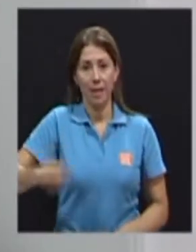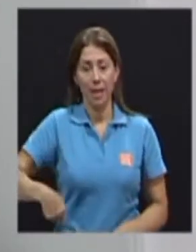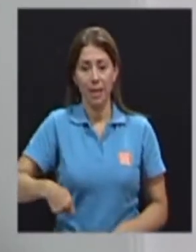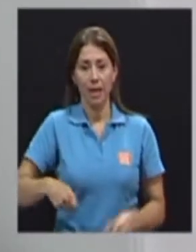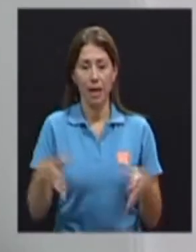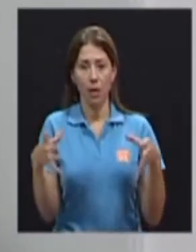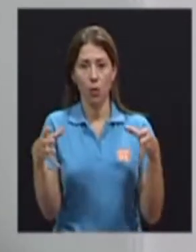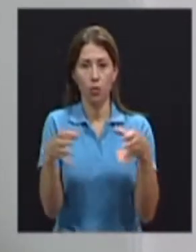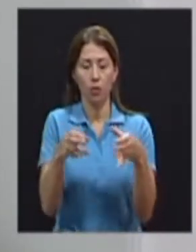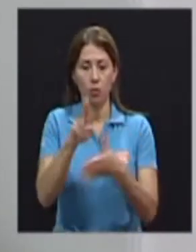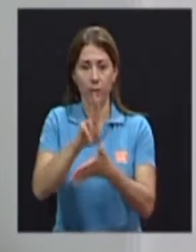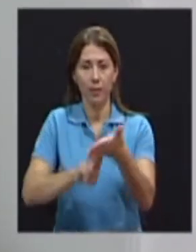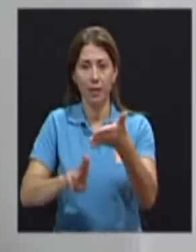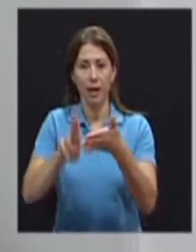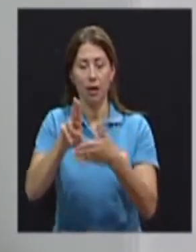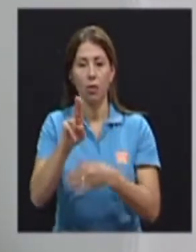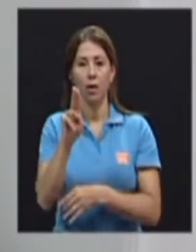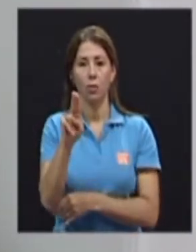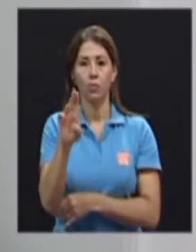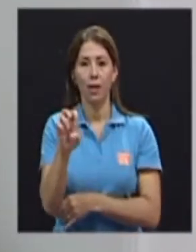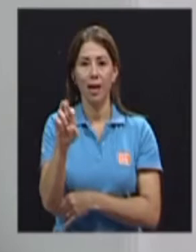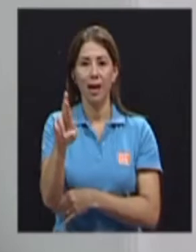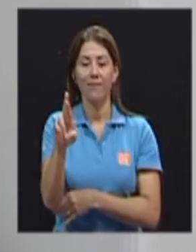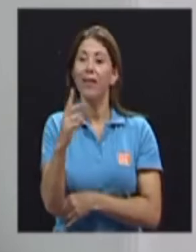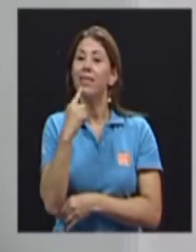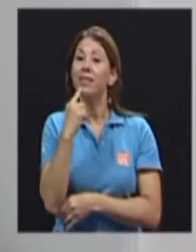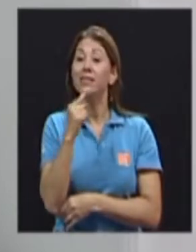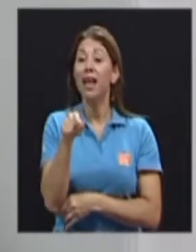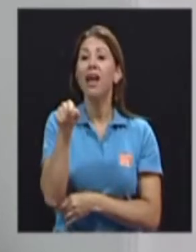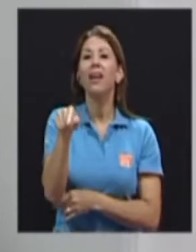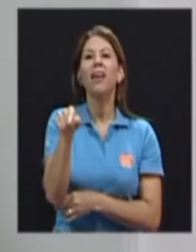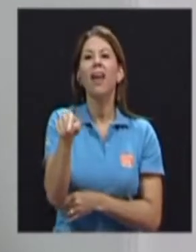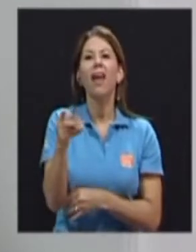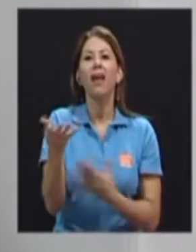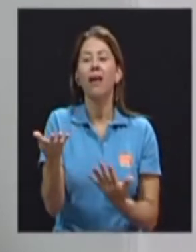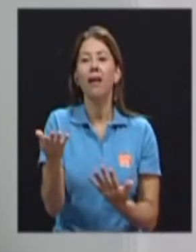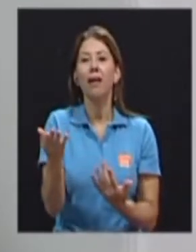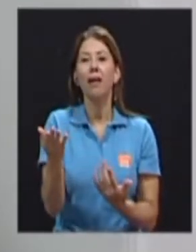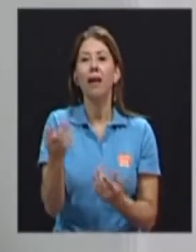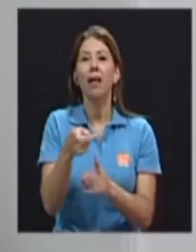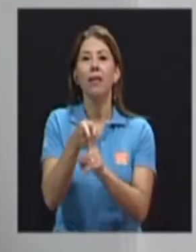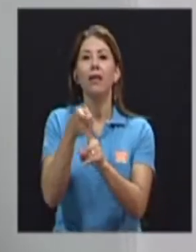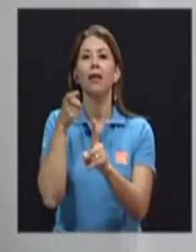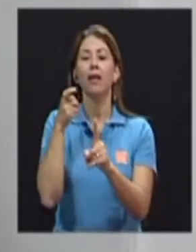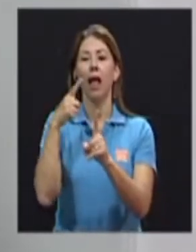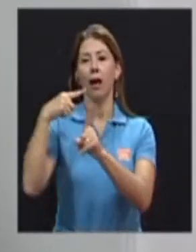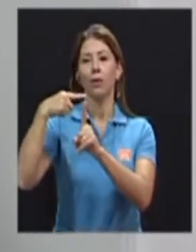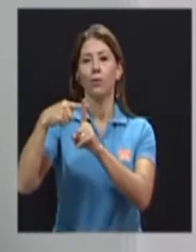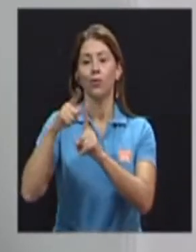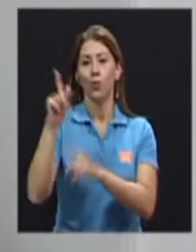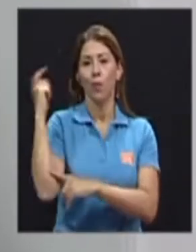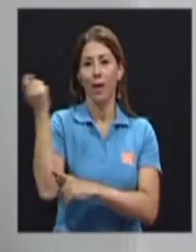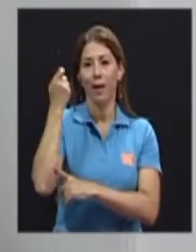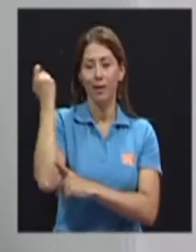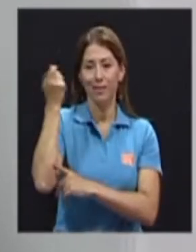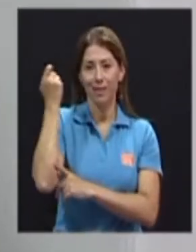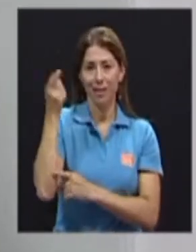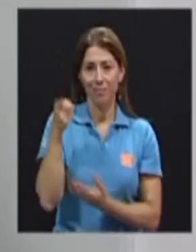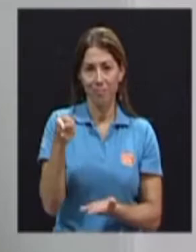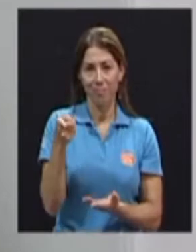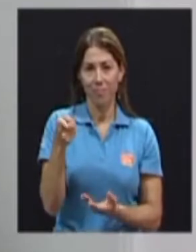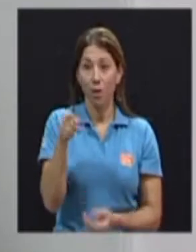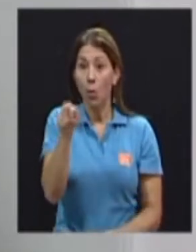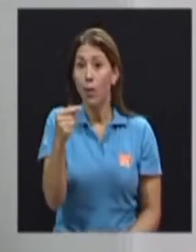UCR, que él es de la Cruz Guanacaste. O sea, como él dijo,